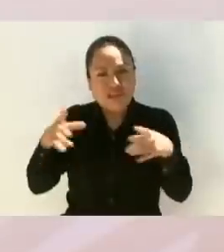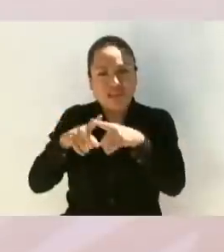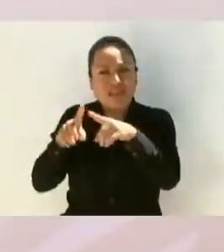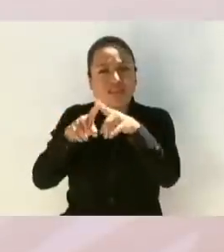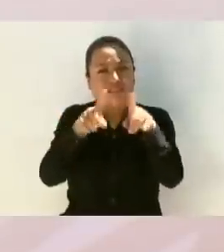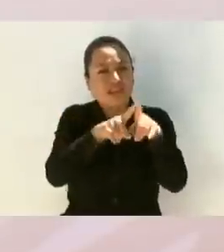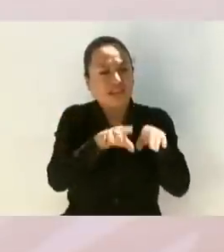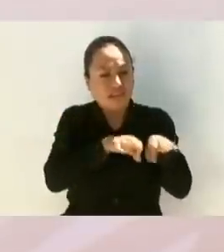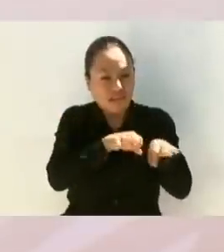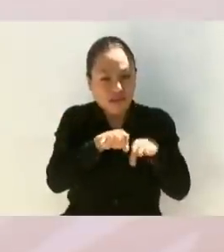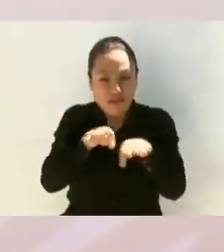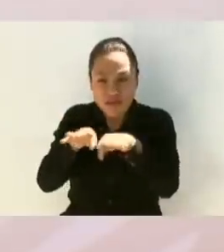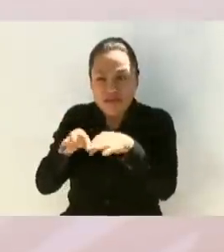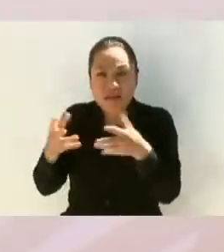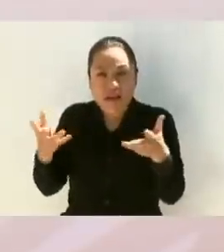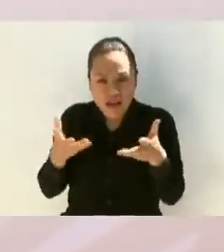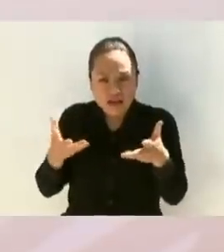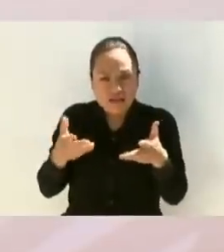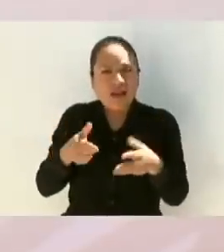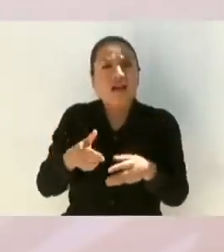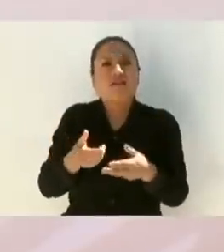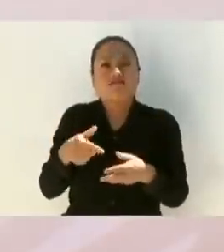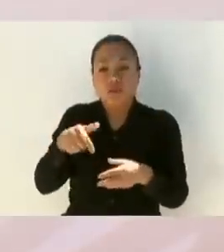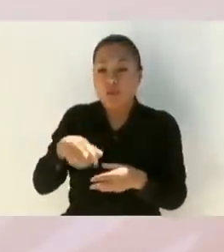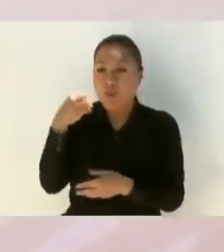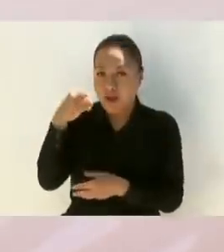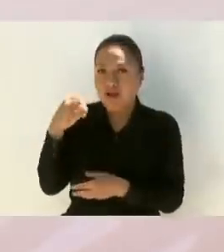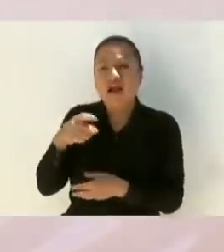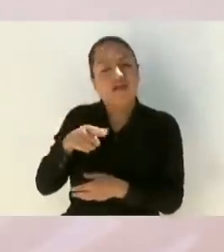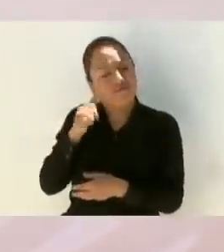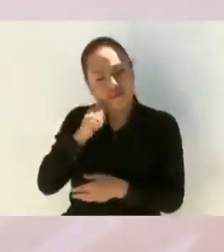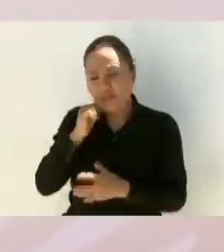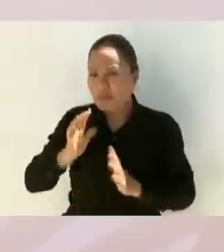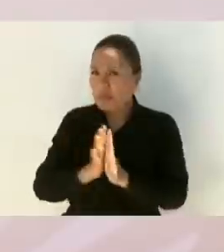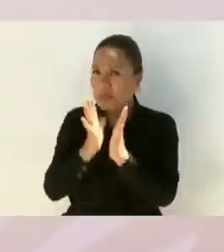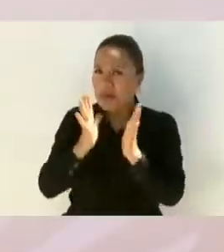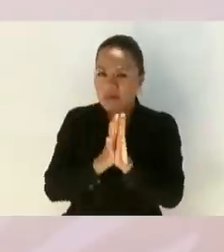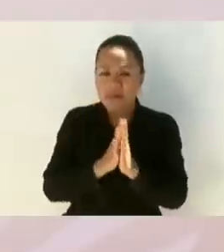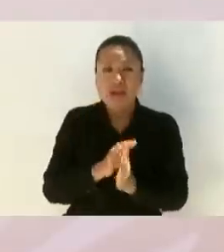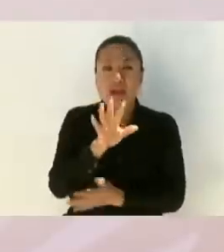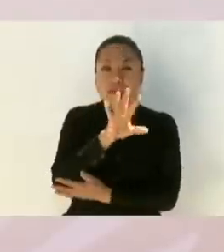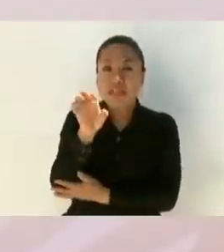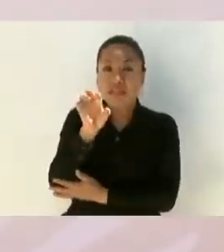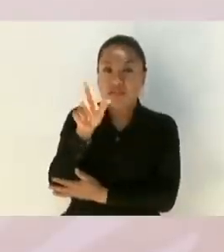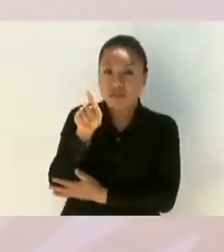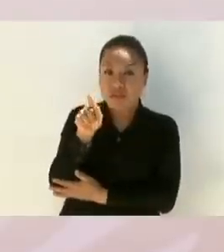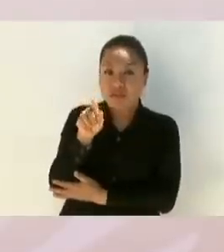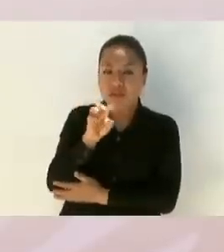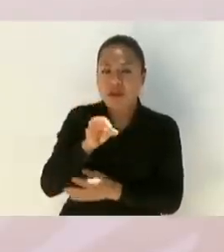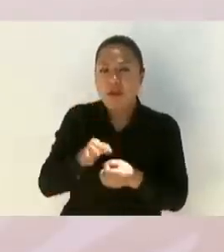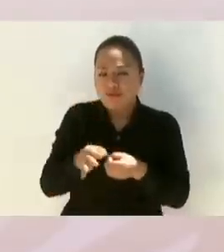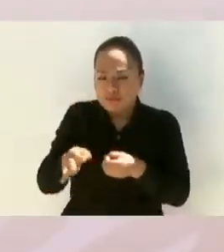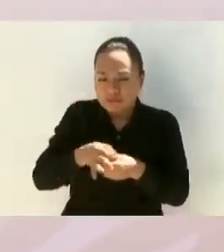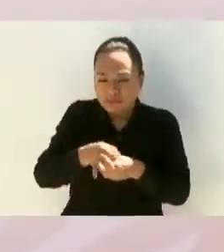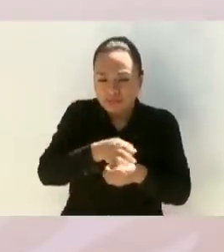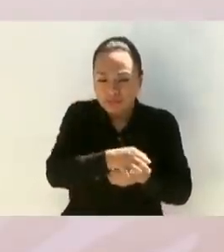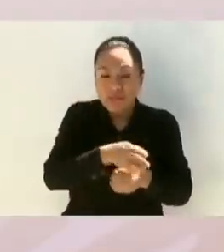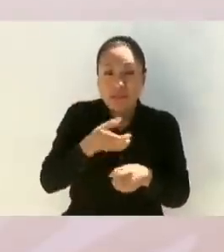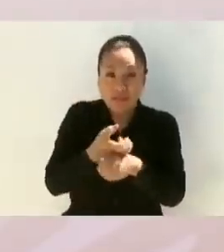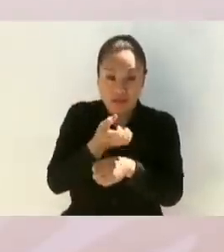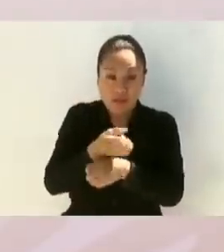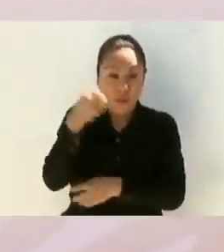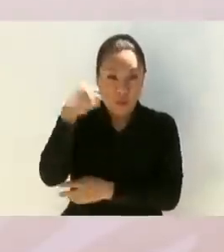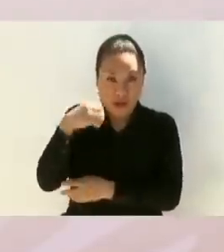realizadas, en los 570 municipios, son